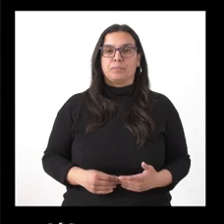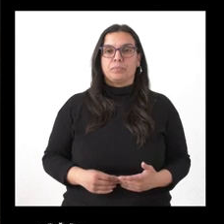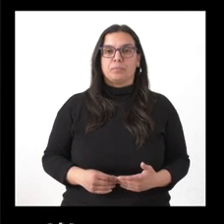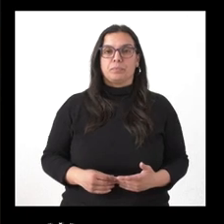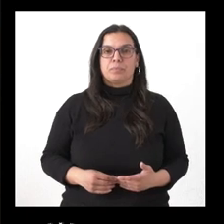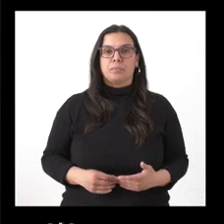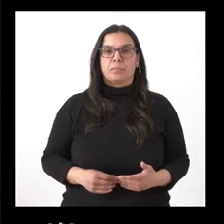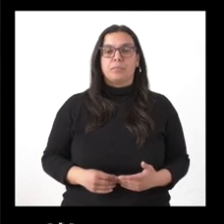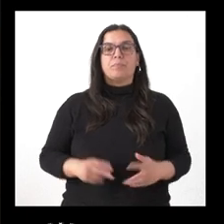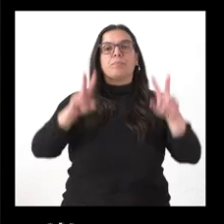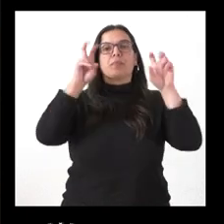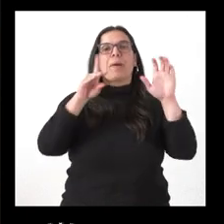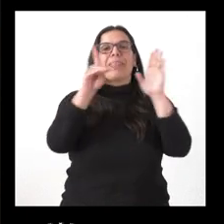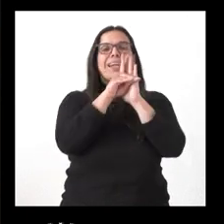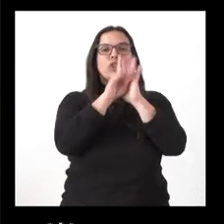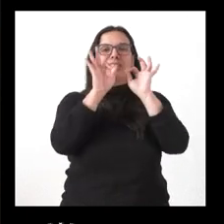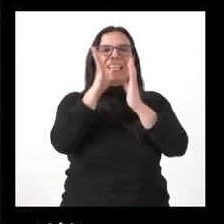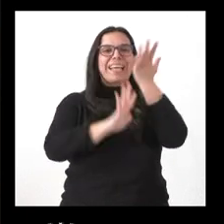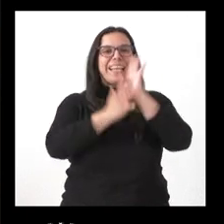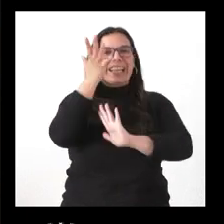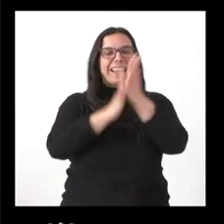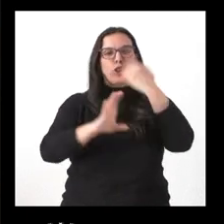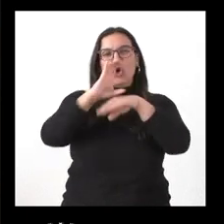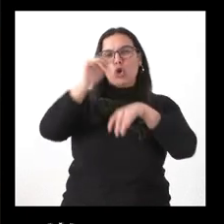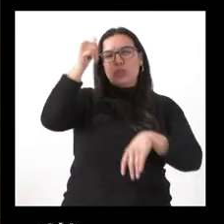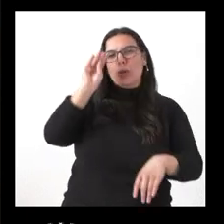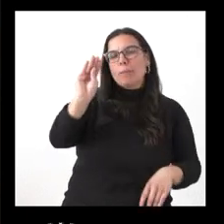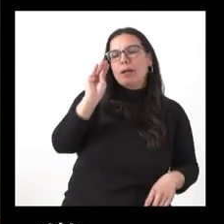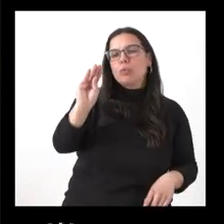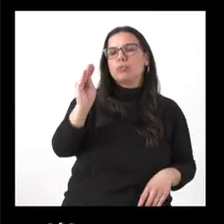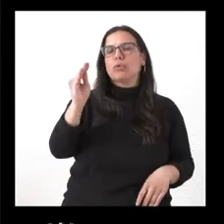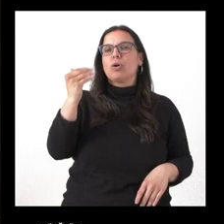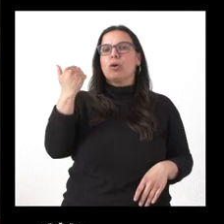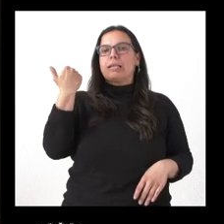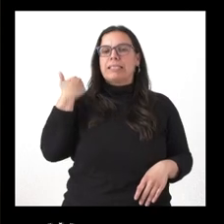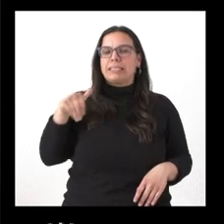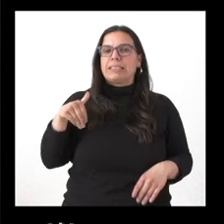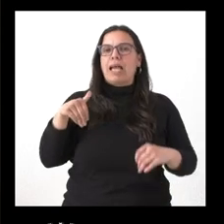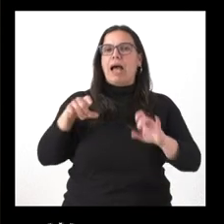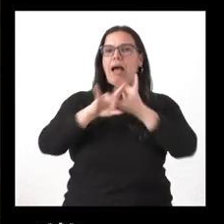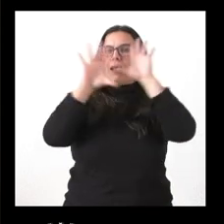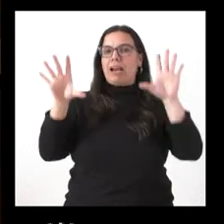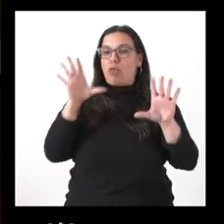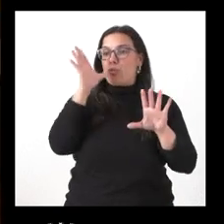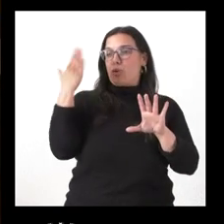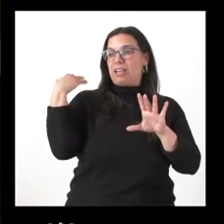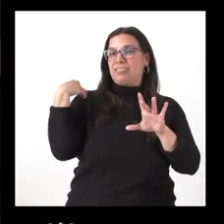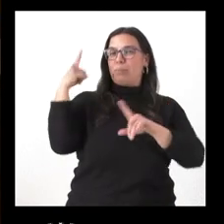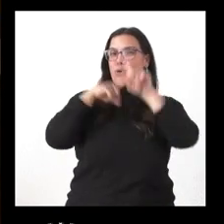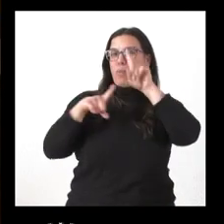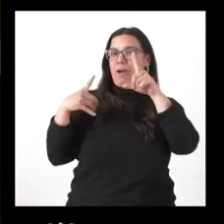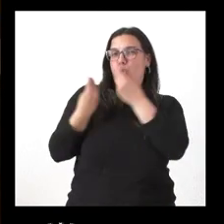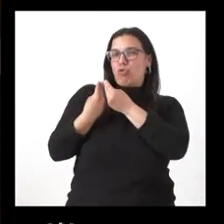sobre el decreto de incendios al consejero quería preguntarle si ya se han subsanado las diferencias que había con los sindicatos o